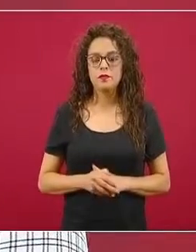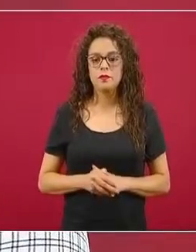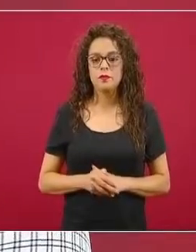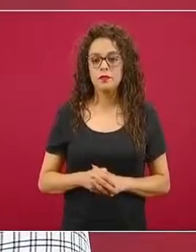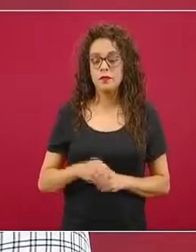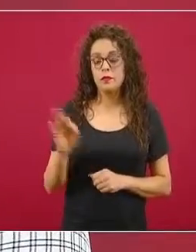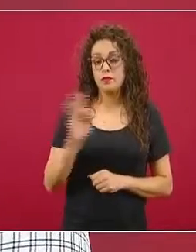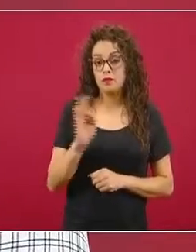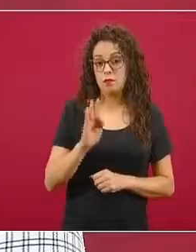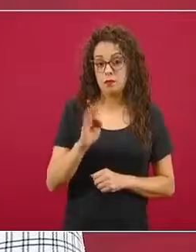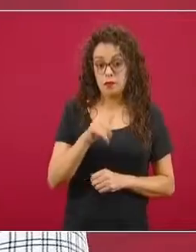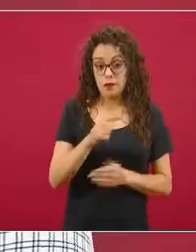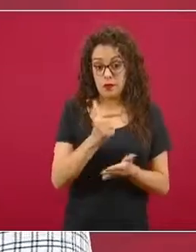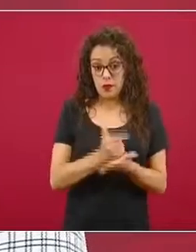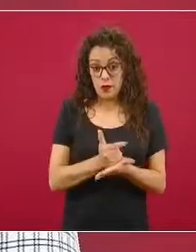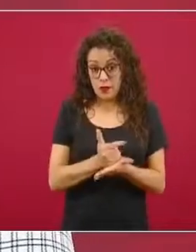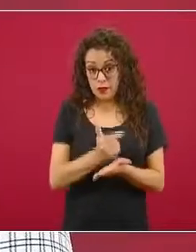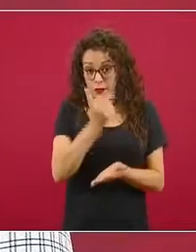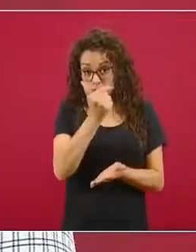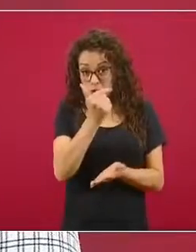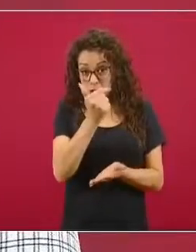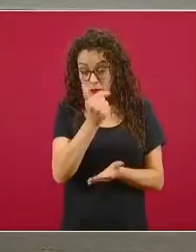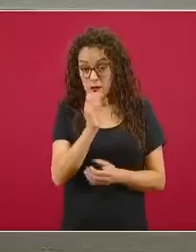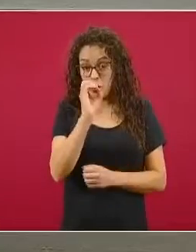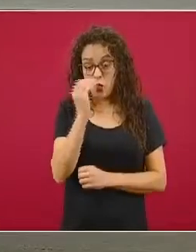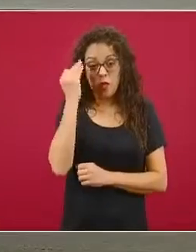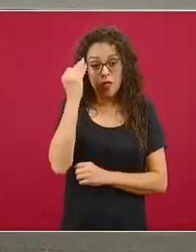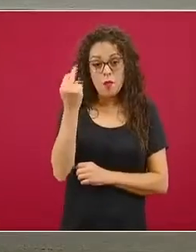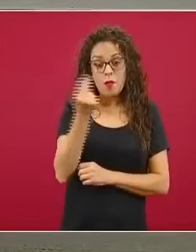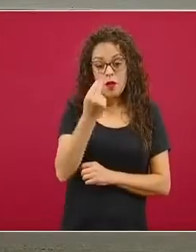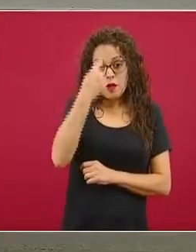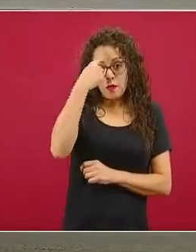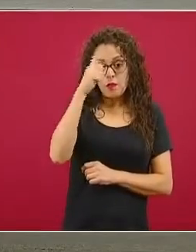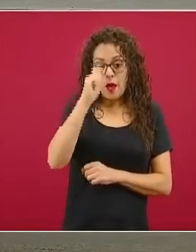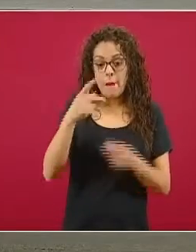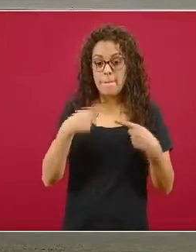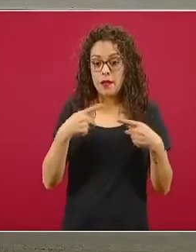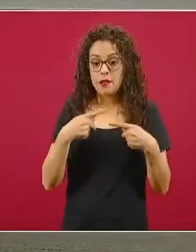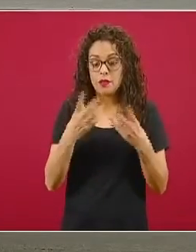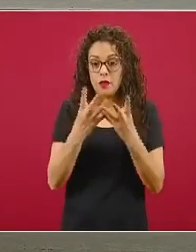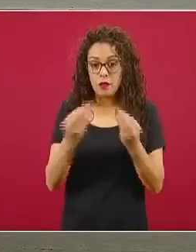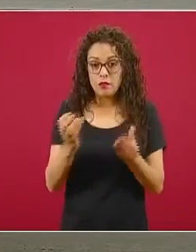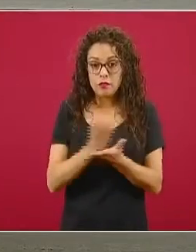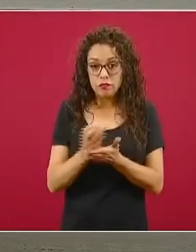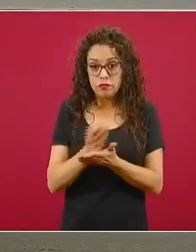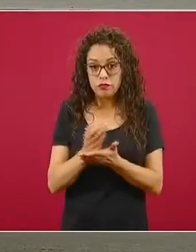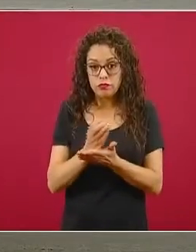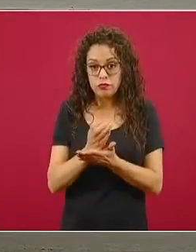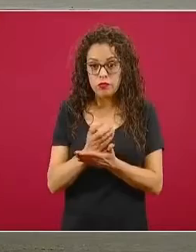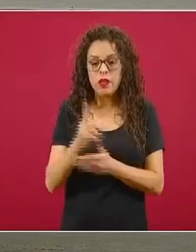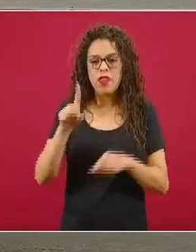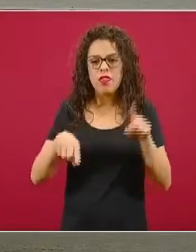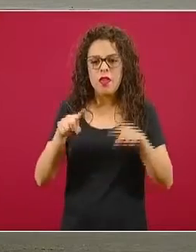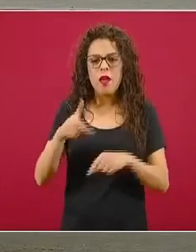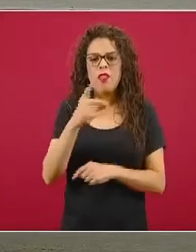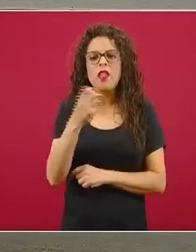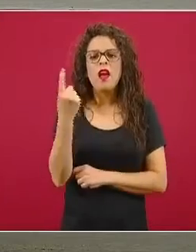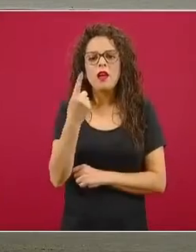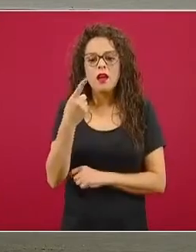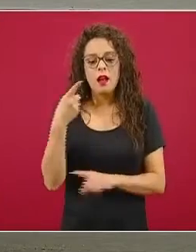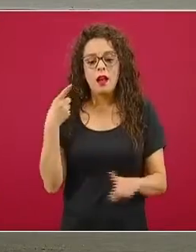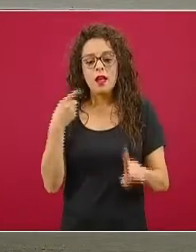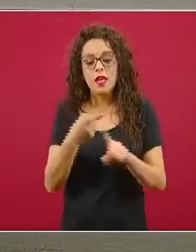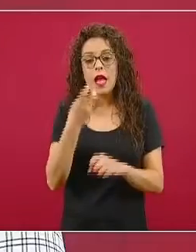la cronicidad o el tiempo que se necesita para que una persona se recupere, tiene que ver directamente con este grado